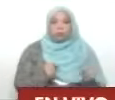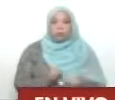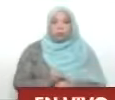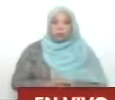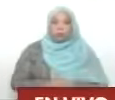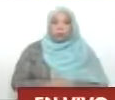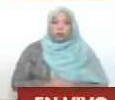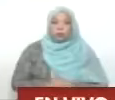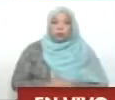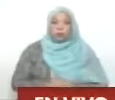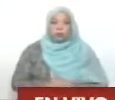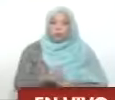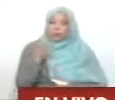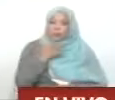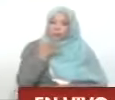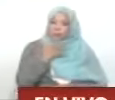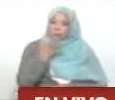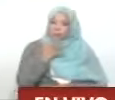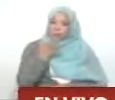Yo.